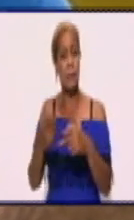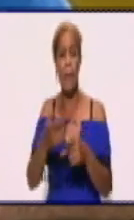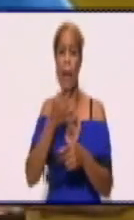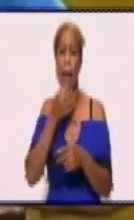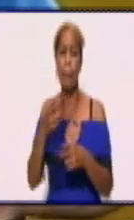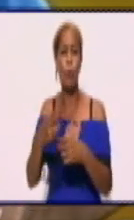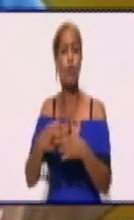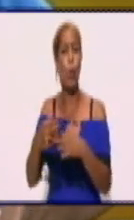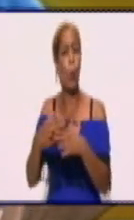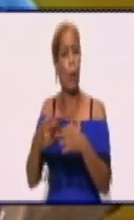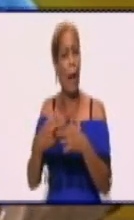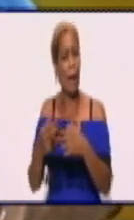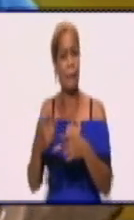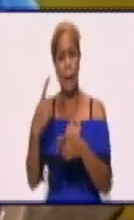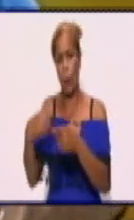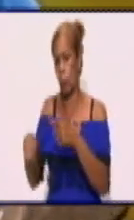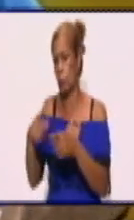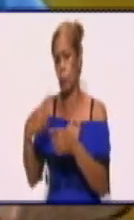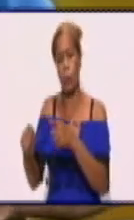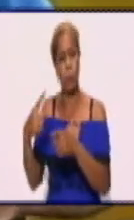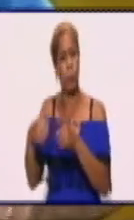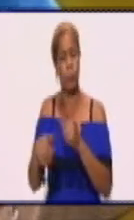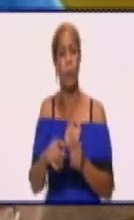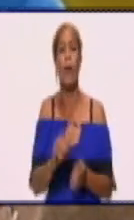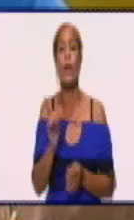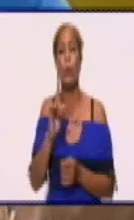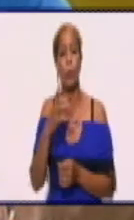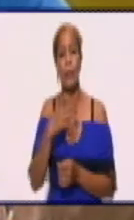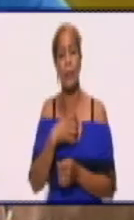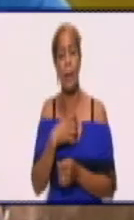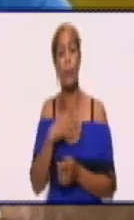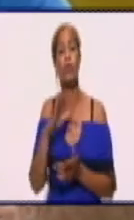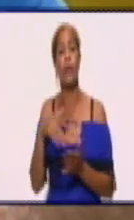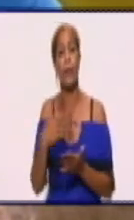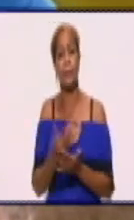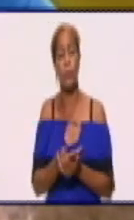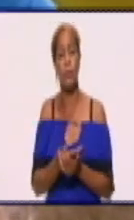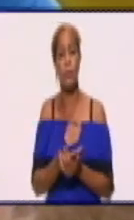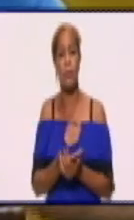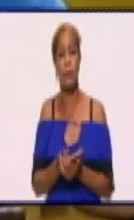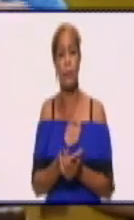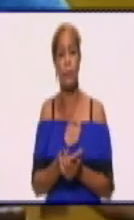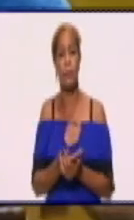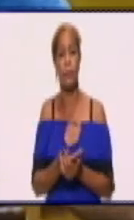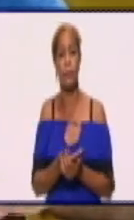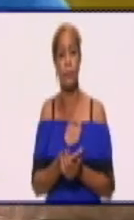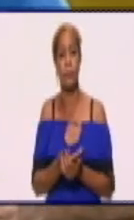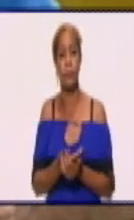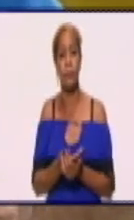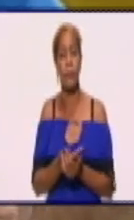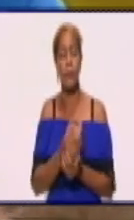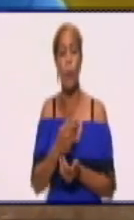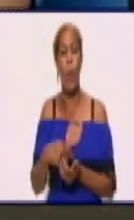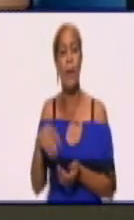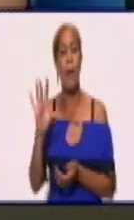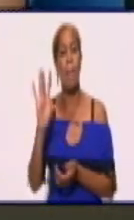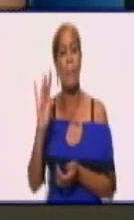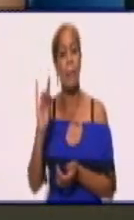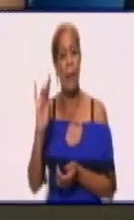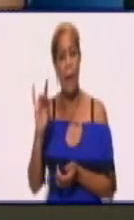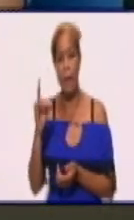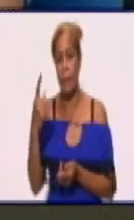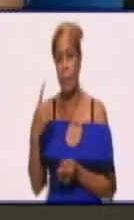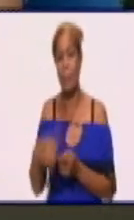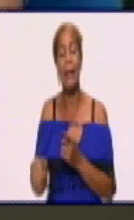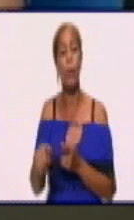producir la repostería, como tradicionalmente la conocemos, el cake de espuma con la mermelada en el medio, pero esa